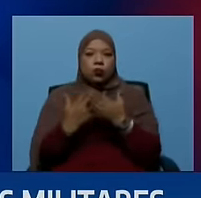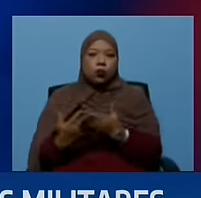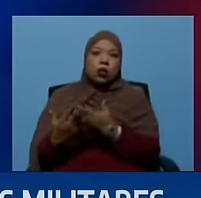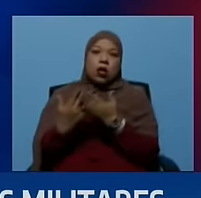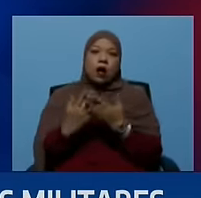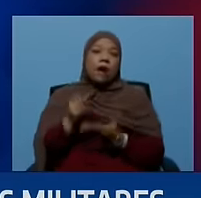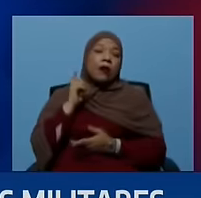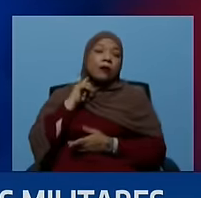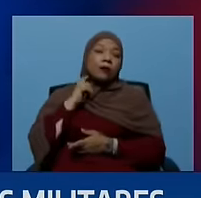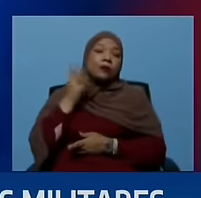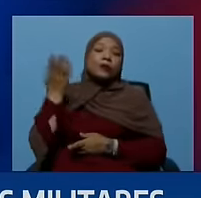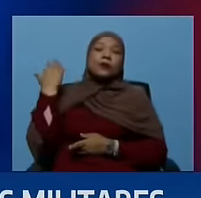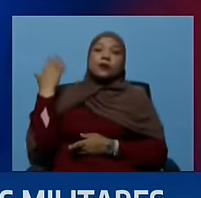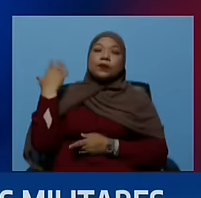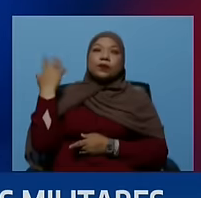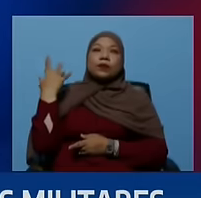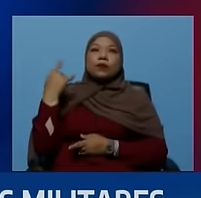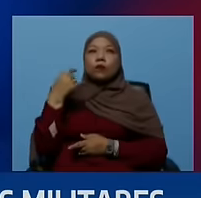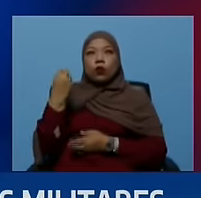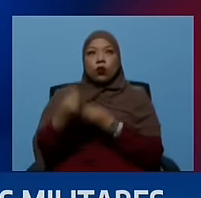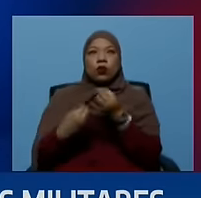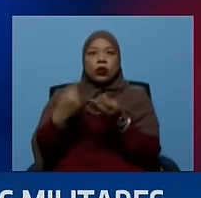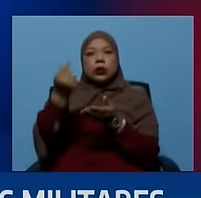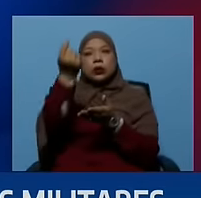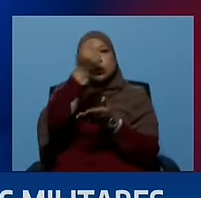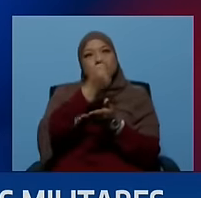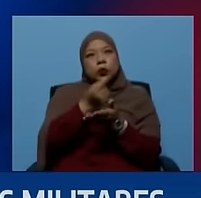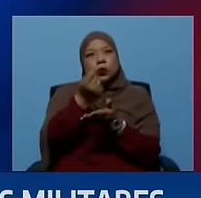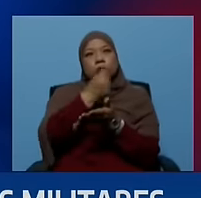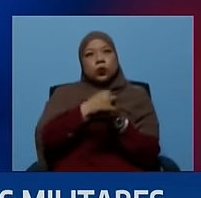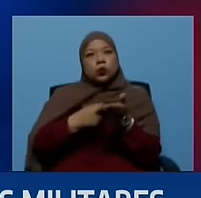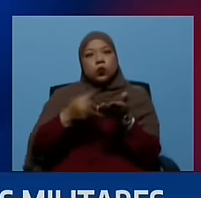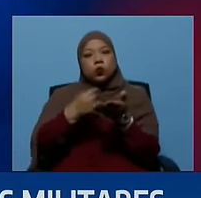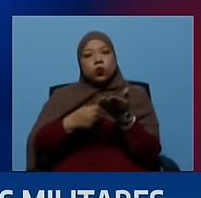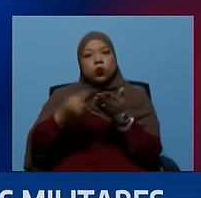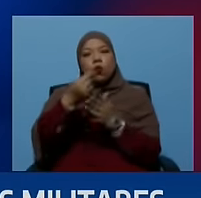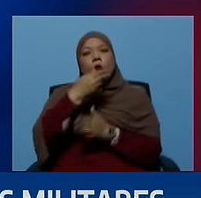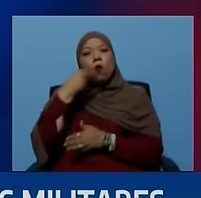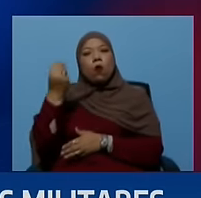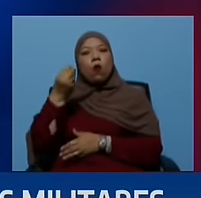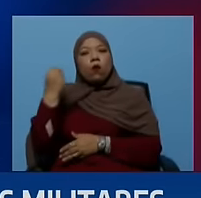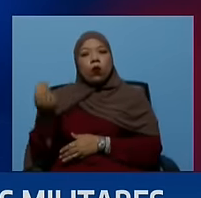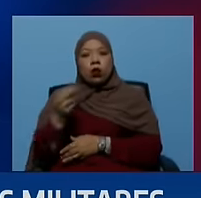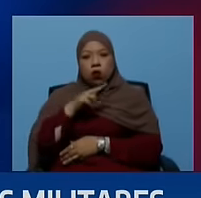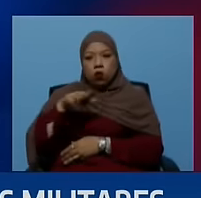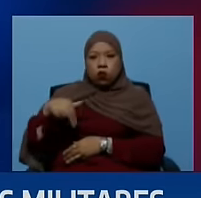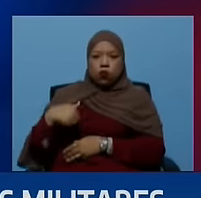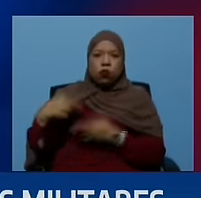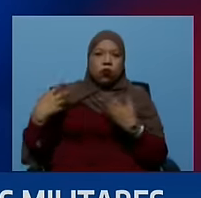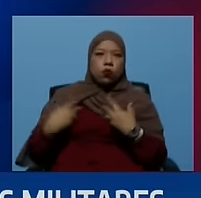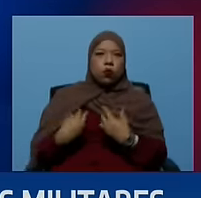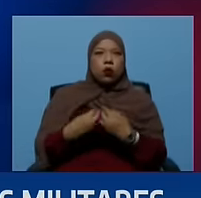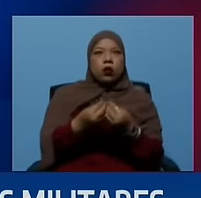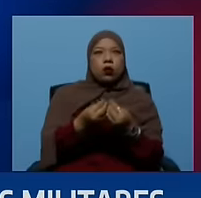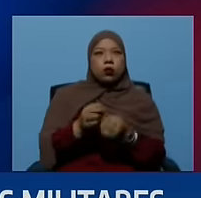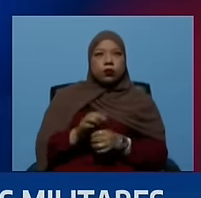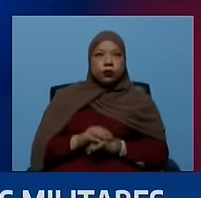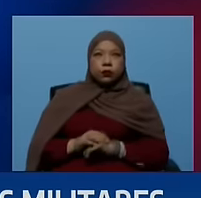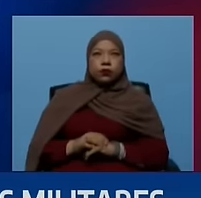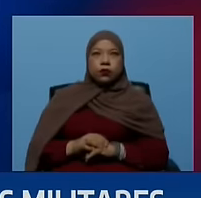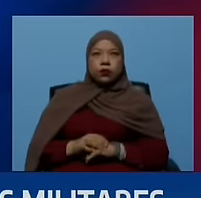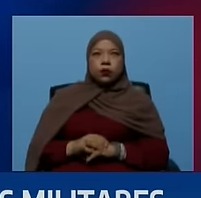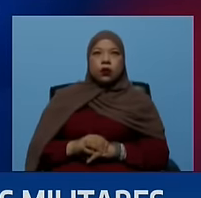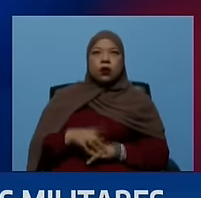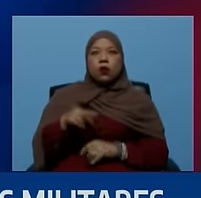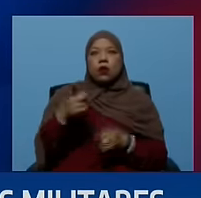y pintamos un mural acompañado de muchachos y muchachas en nuestra edad que